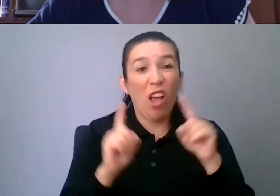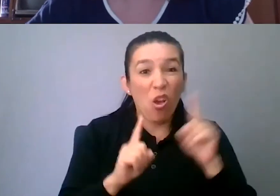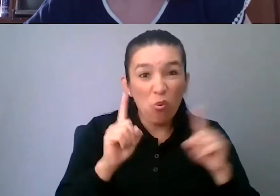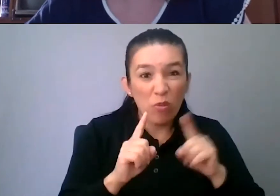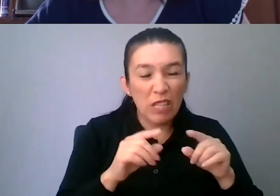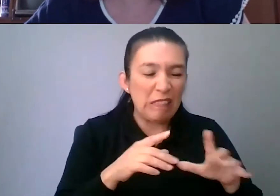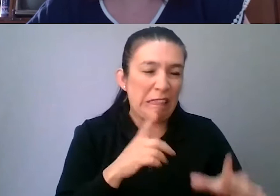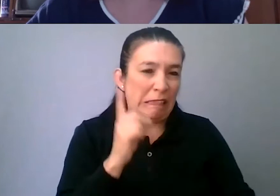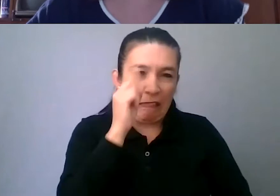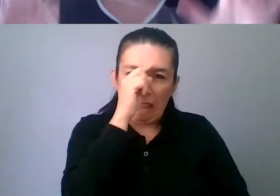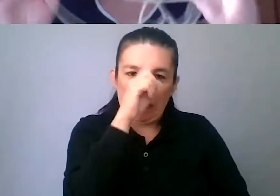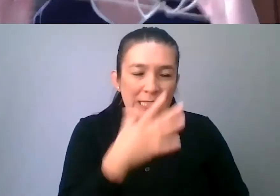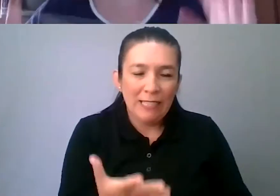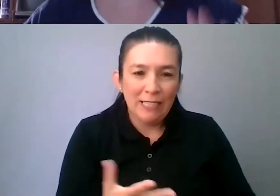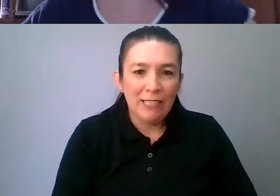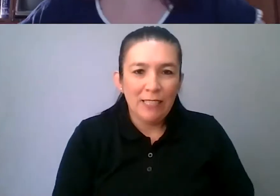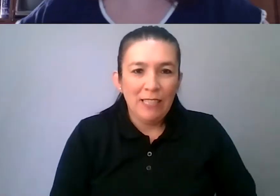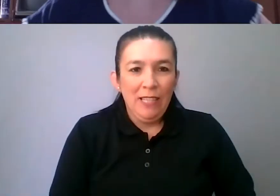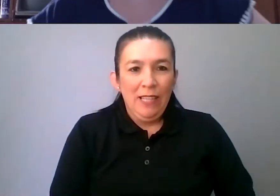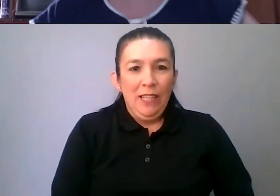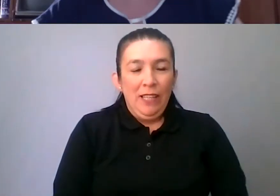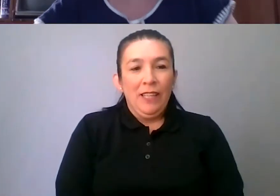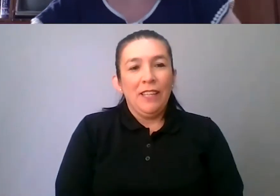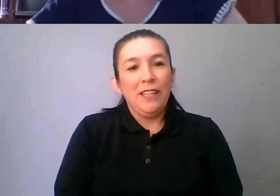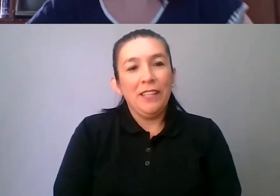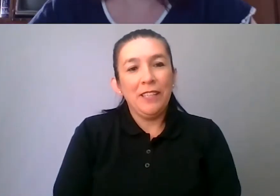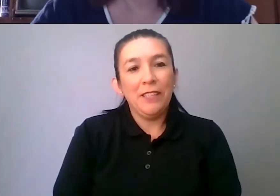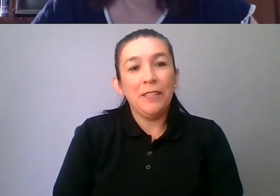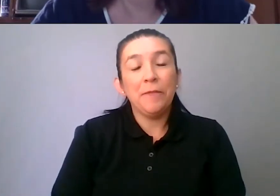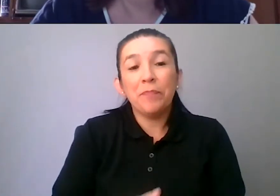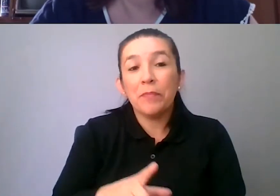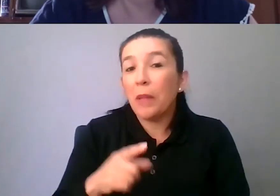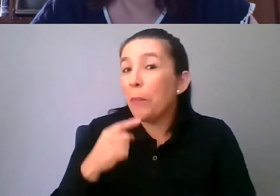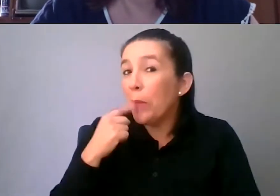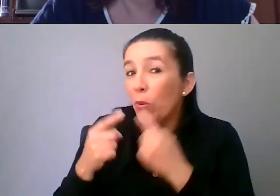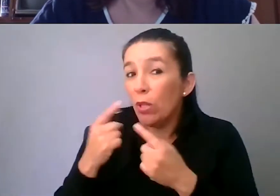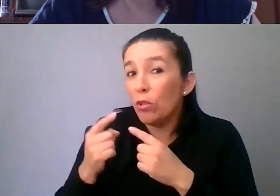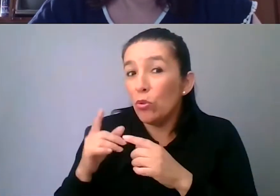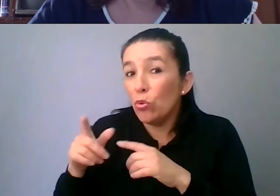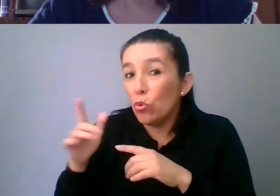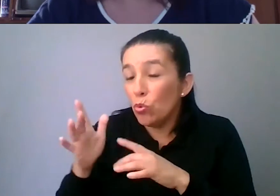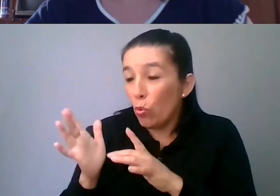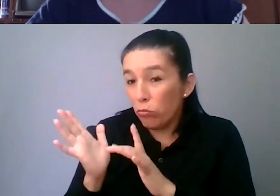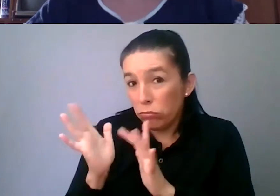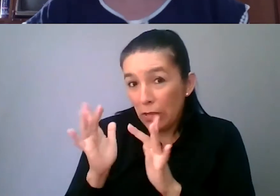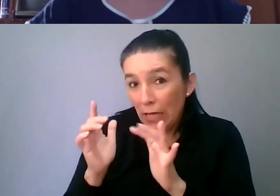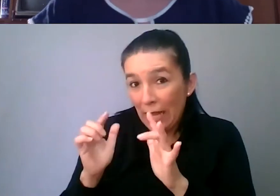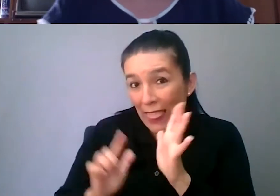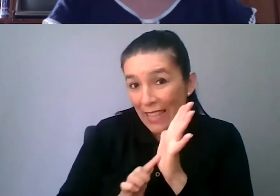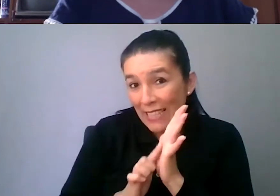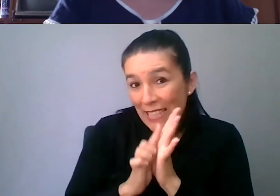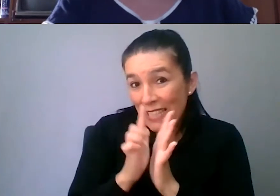como más difíciles, sí. Ese era Ya, como un dato. pregunta, Caro, ¿tú estás metiendo el índice desde arriba y ahí lo